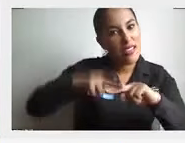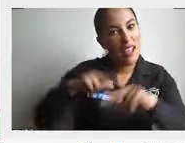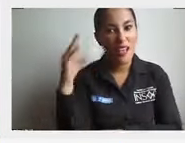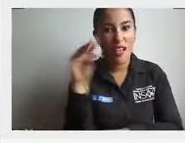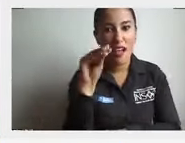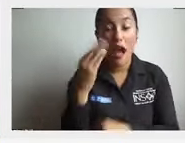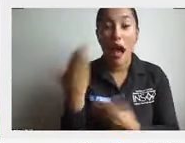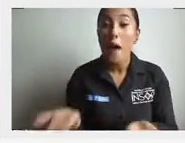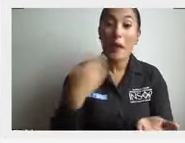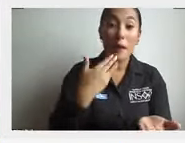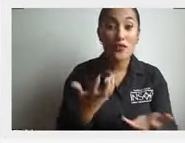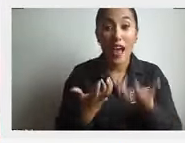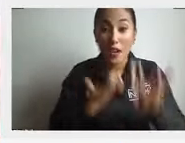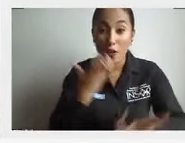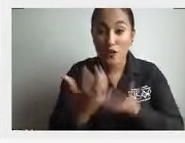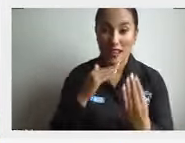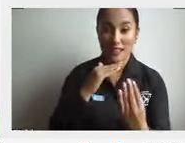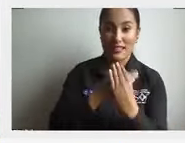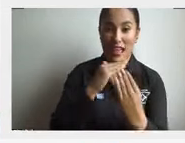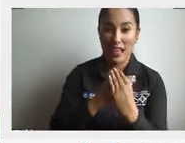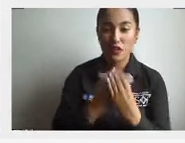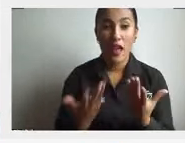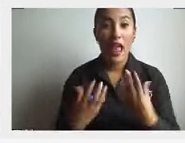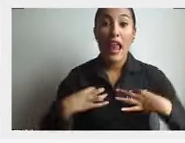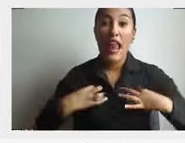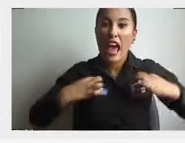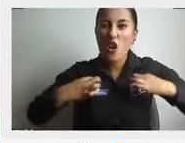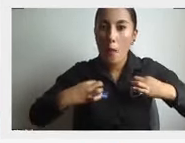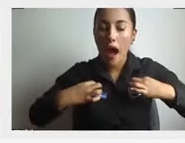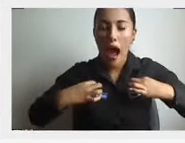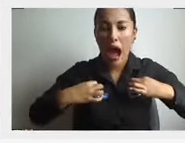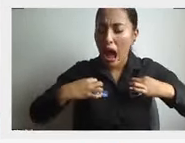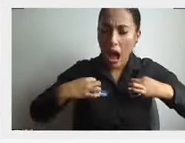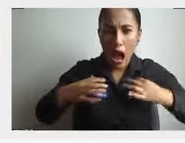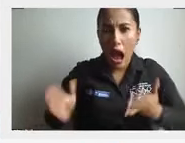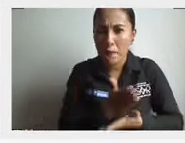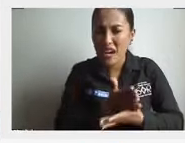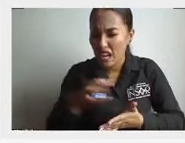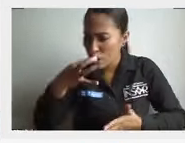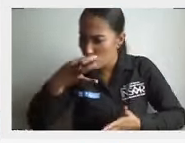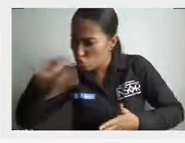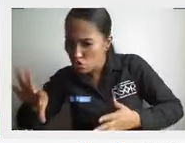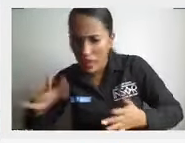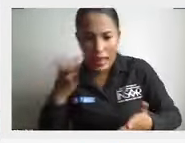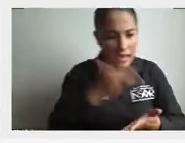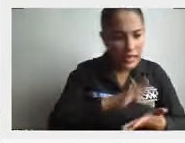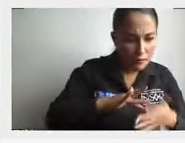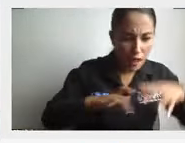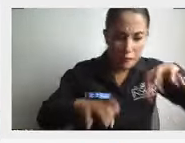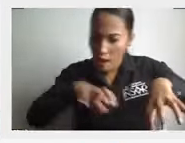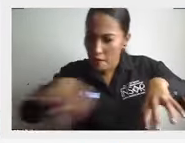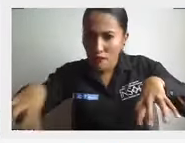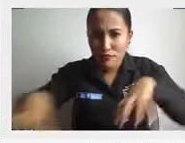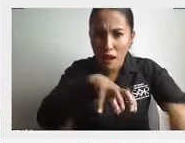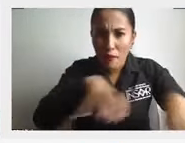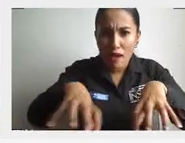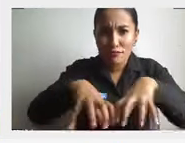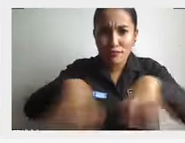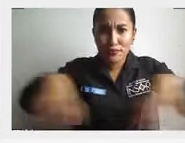que organicemos la ropa, a que separemos la ropa sucia de la limpia. Bueno, todas esas son actividades y